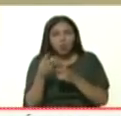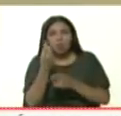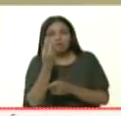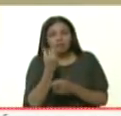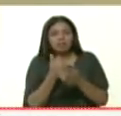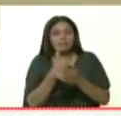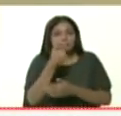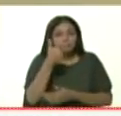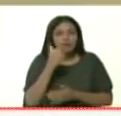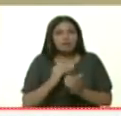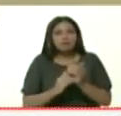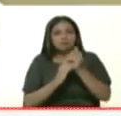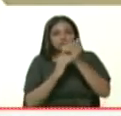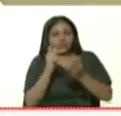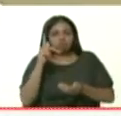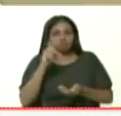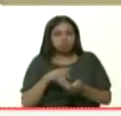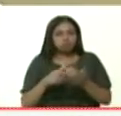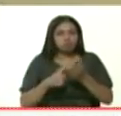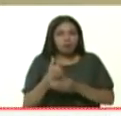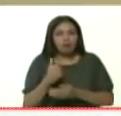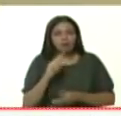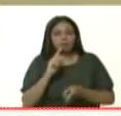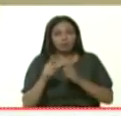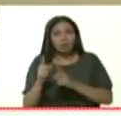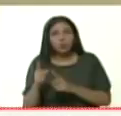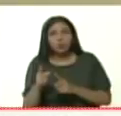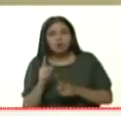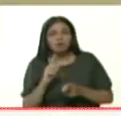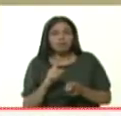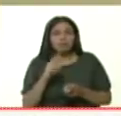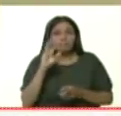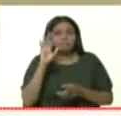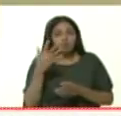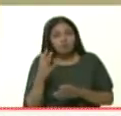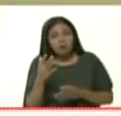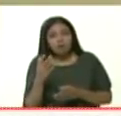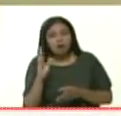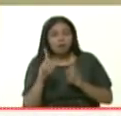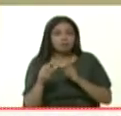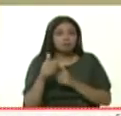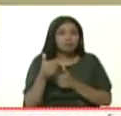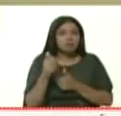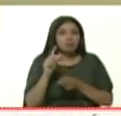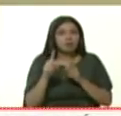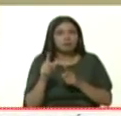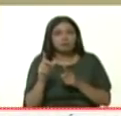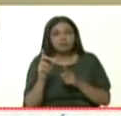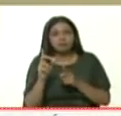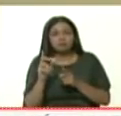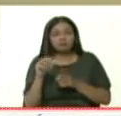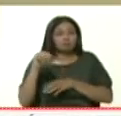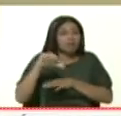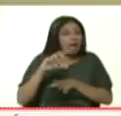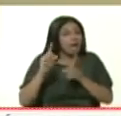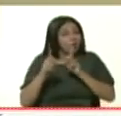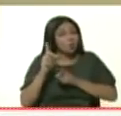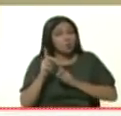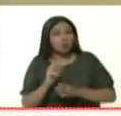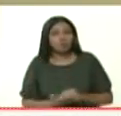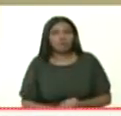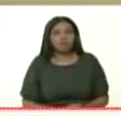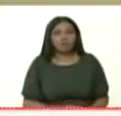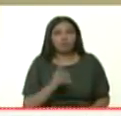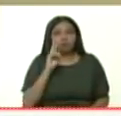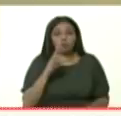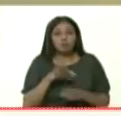liderazgo, buena participación popular, y otros a veces están más o menos, a veces están bien, y otros no están tan bien. Yo ahí no